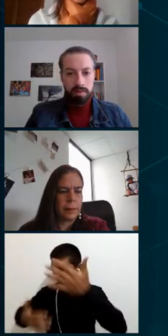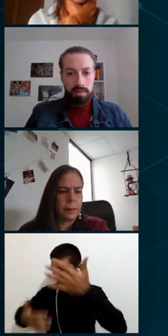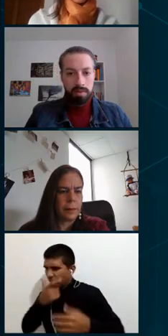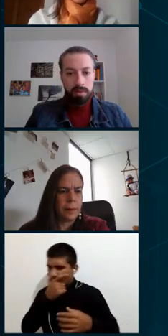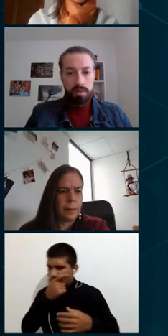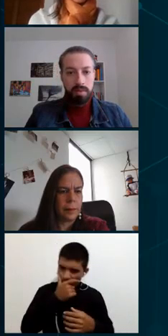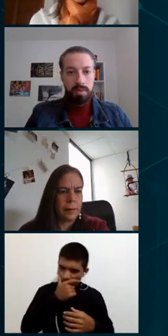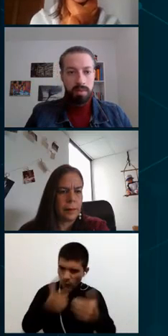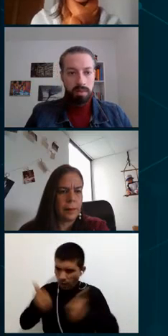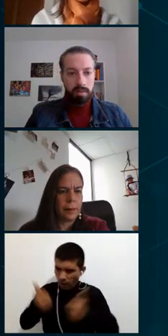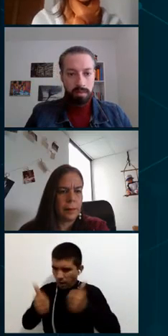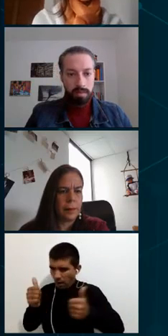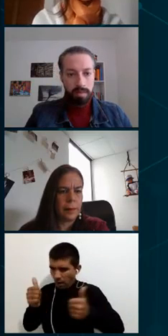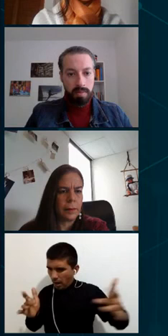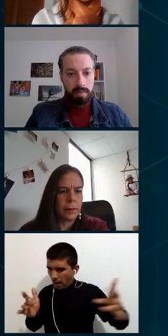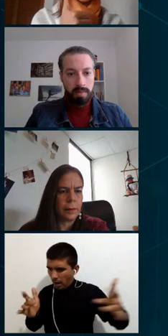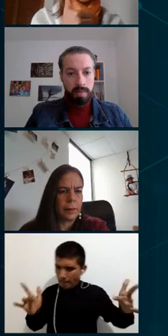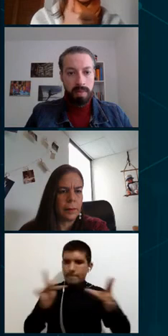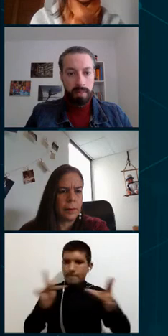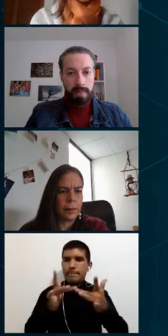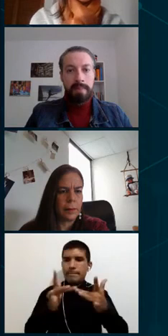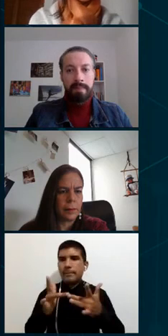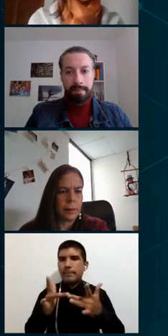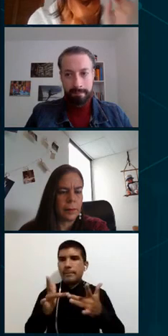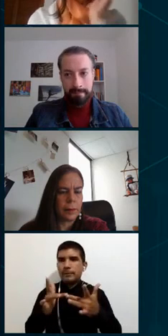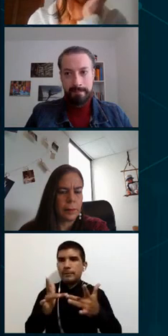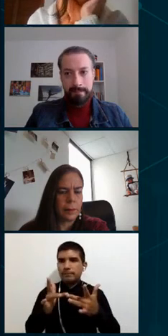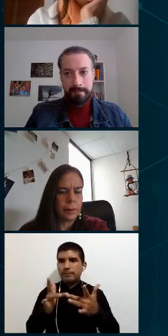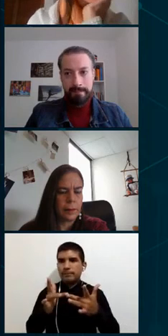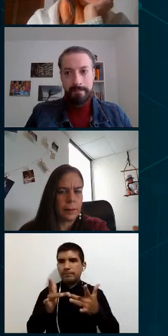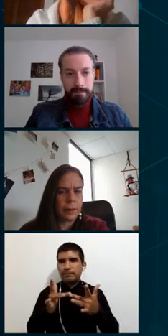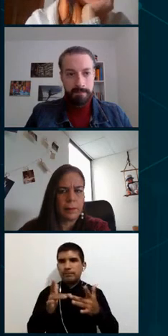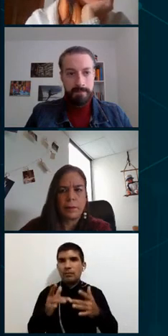Si de pronto no me escuchan bien o uno de mis compañeros quieren decir algo,